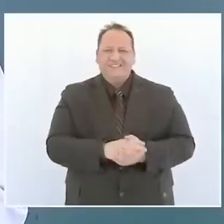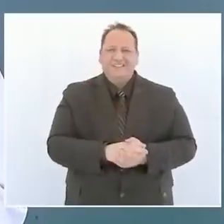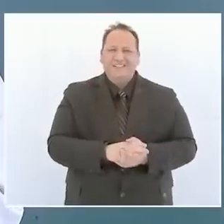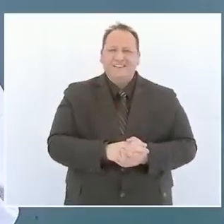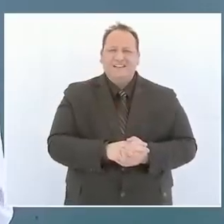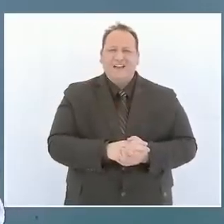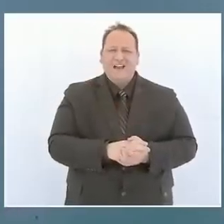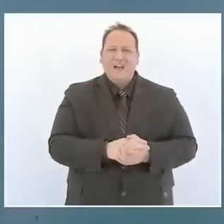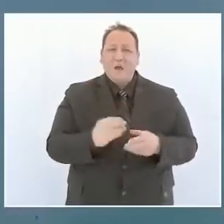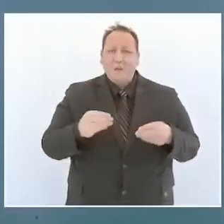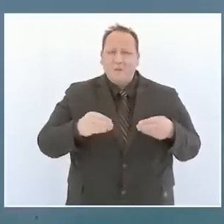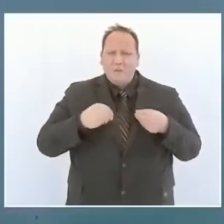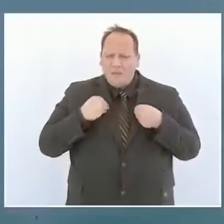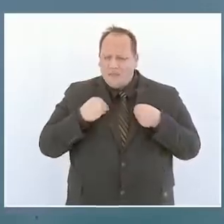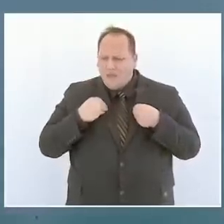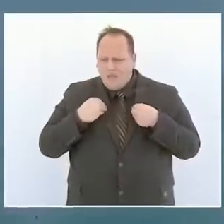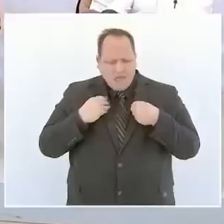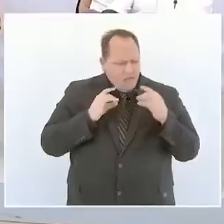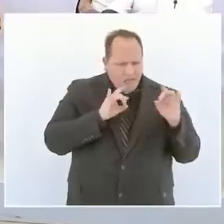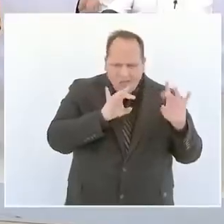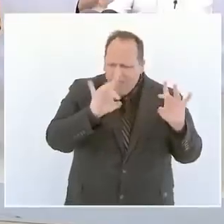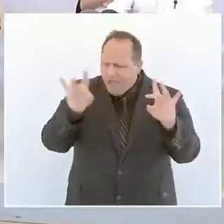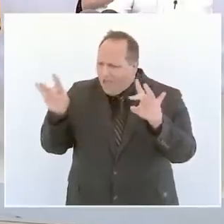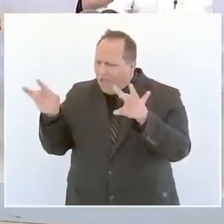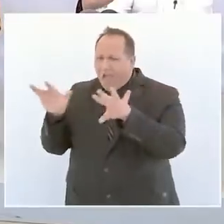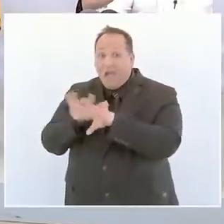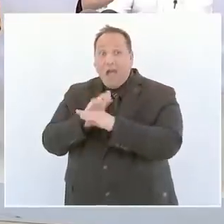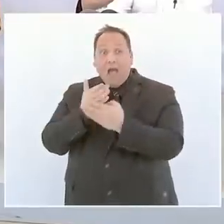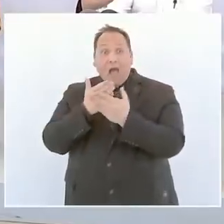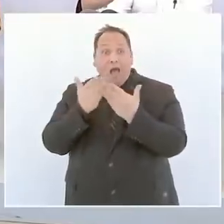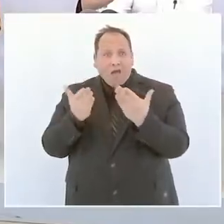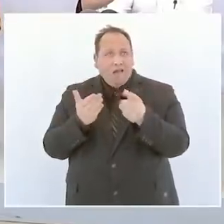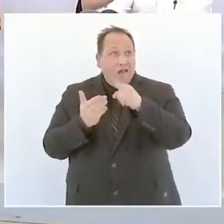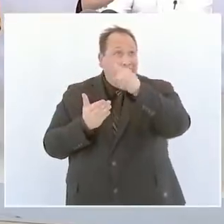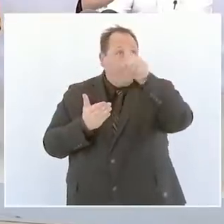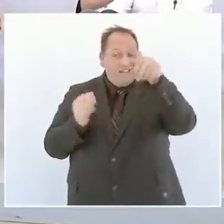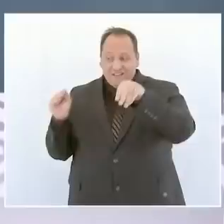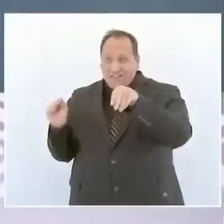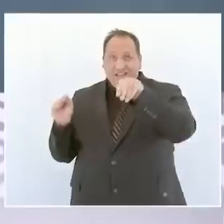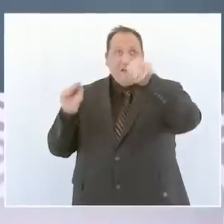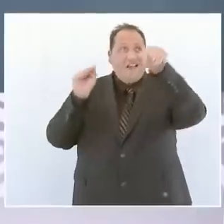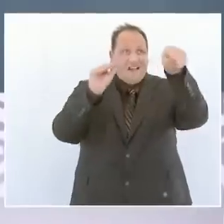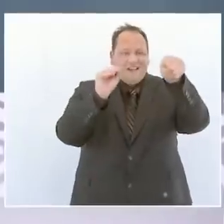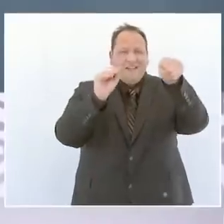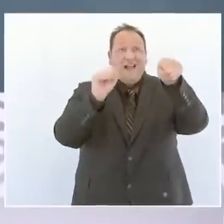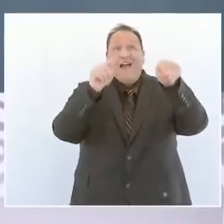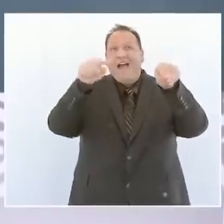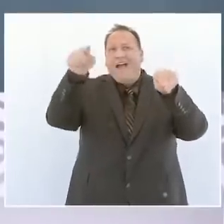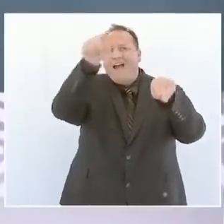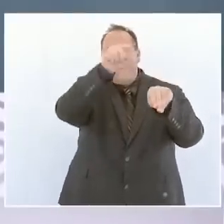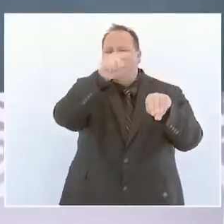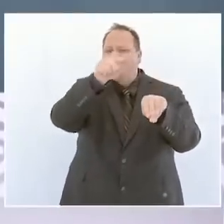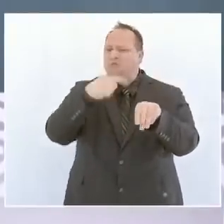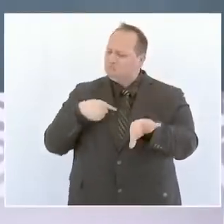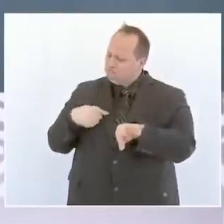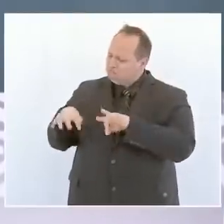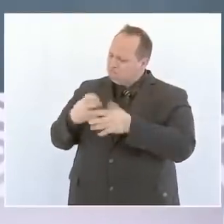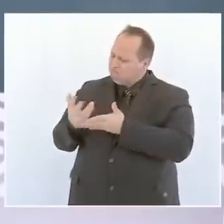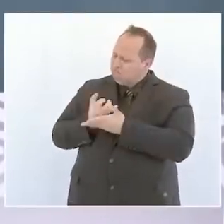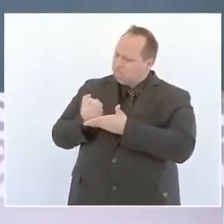las vueltas que da la vida. Ahora ellos nos están ayudando.